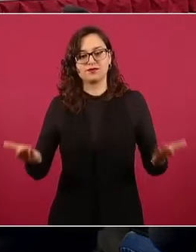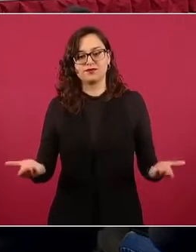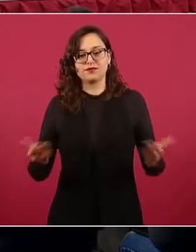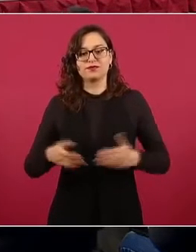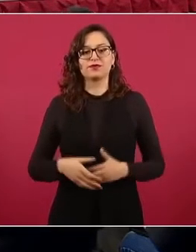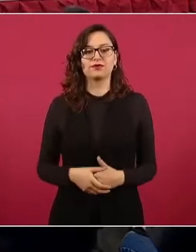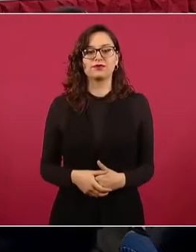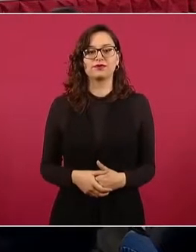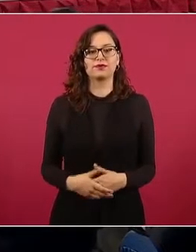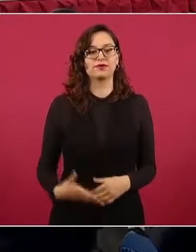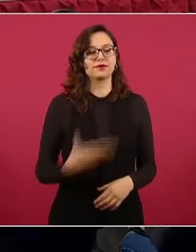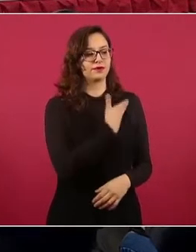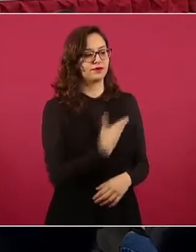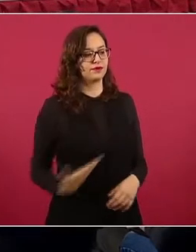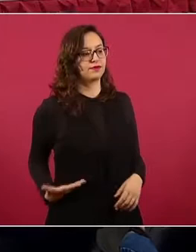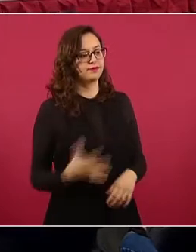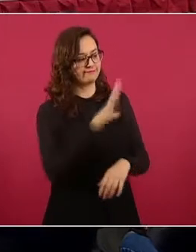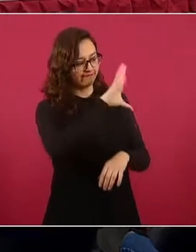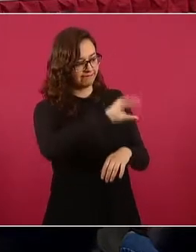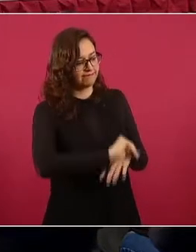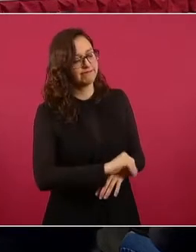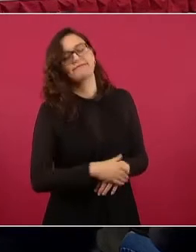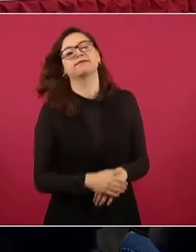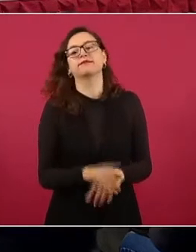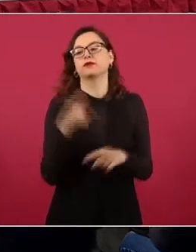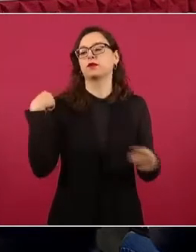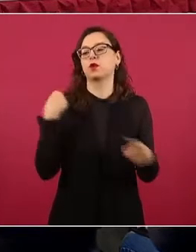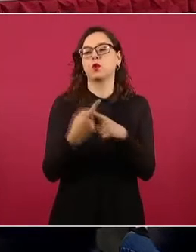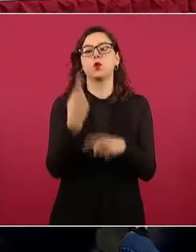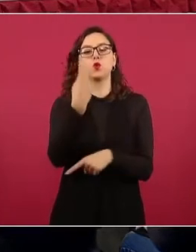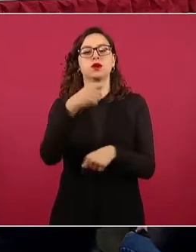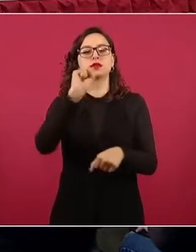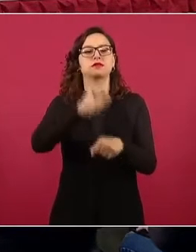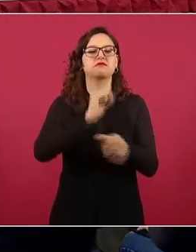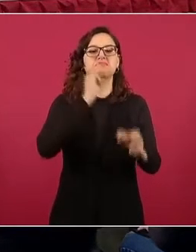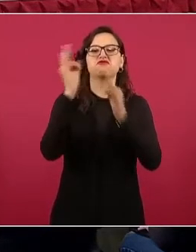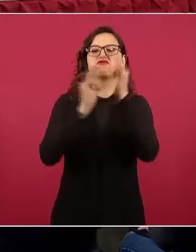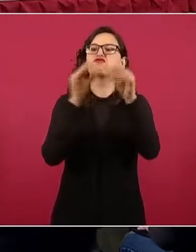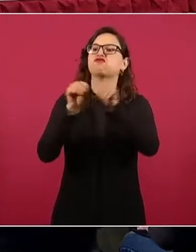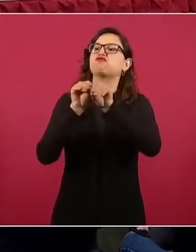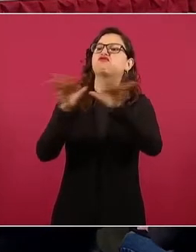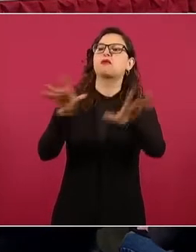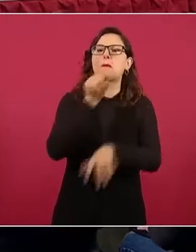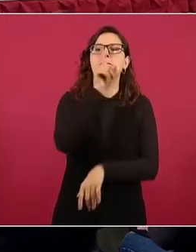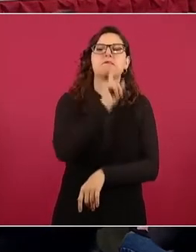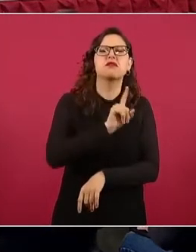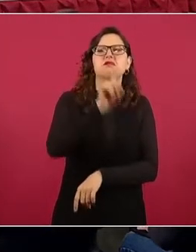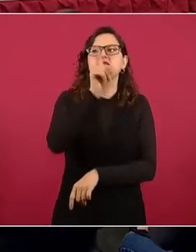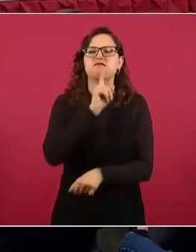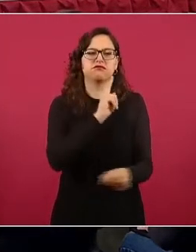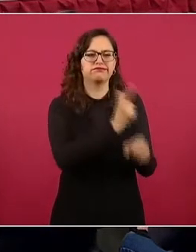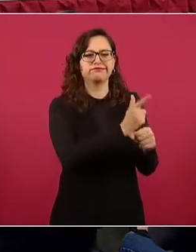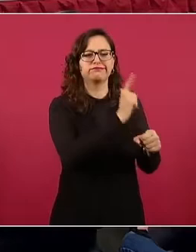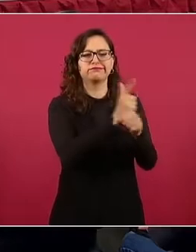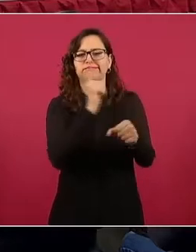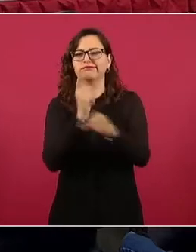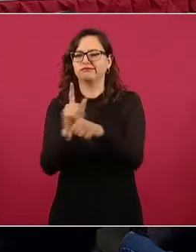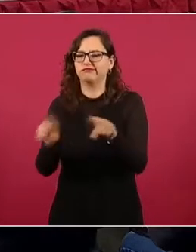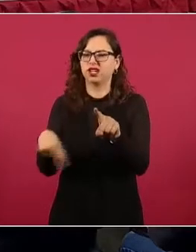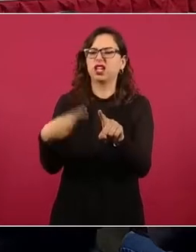Señor presidente, con su permiso, este es el Quién es Quién en las mentiras de la semana del 17 de agosto del